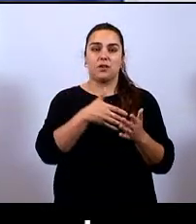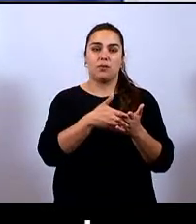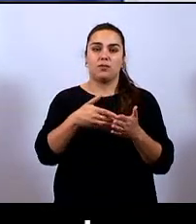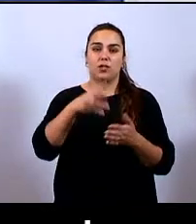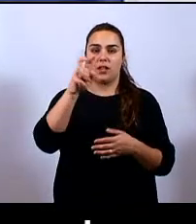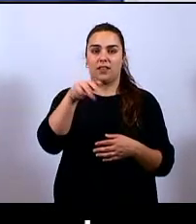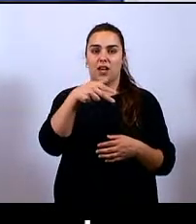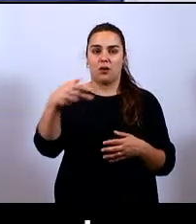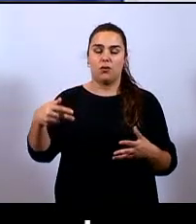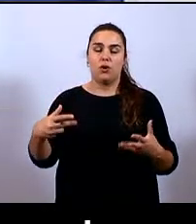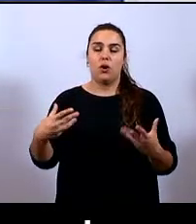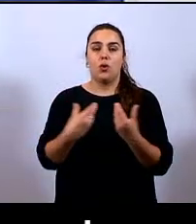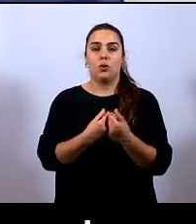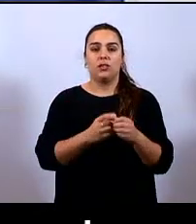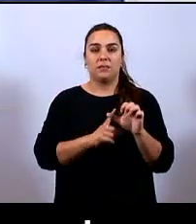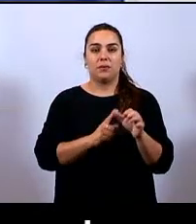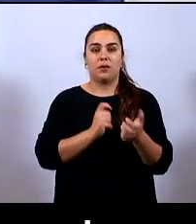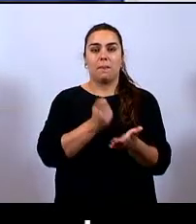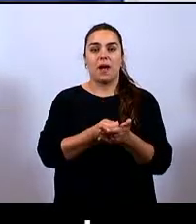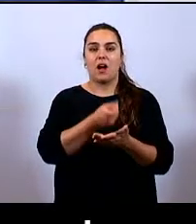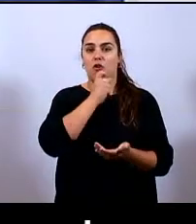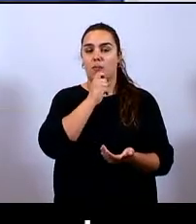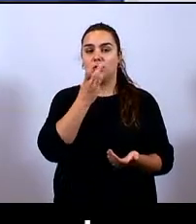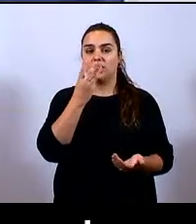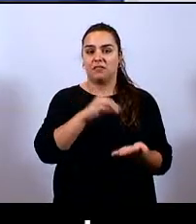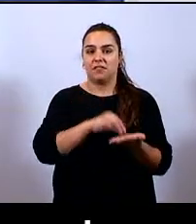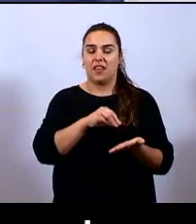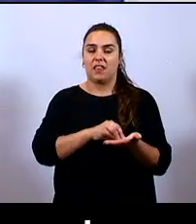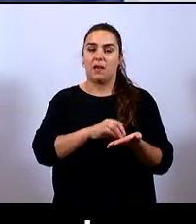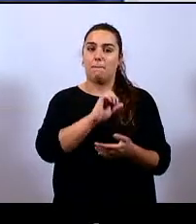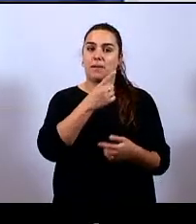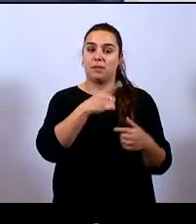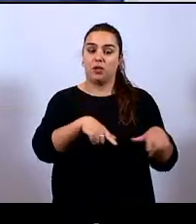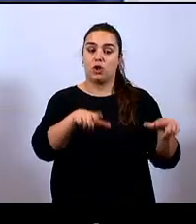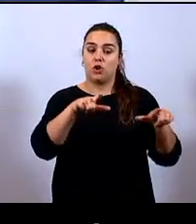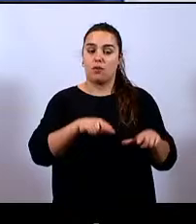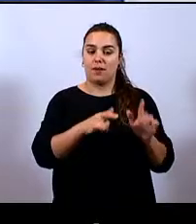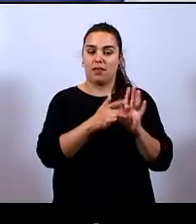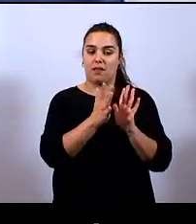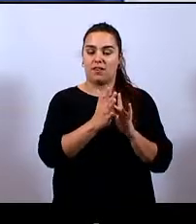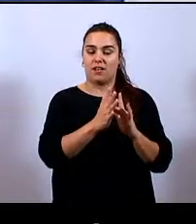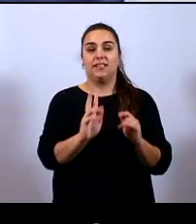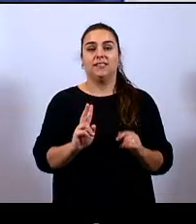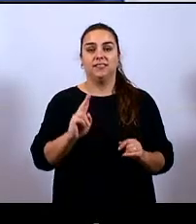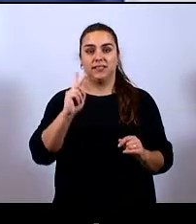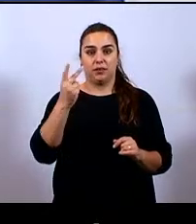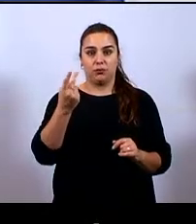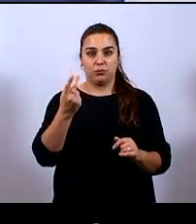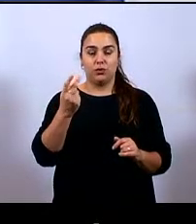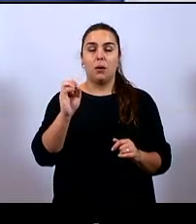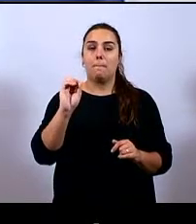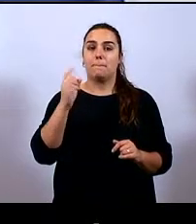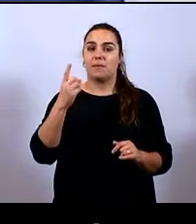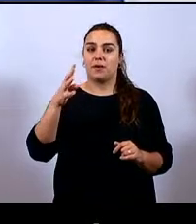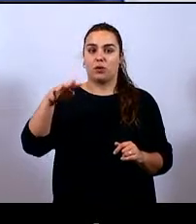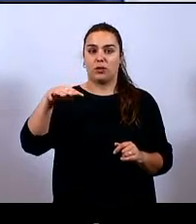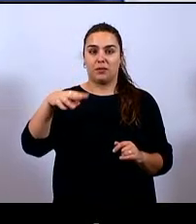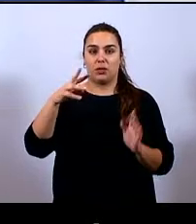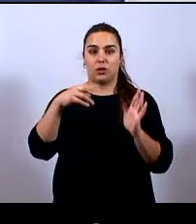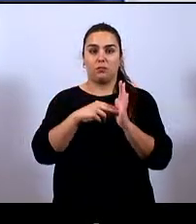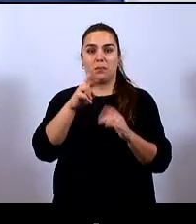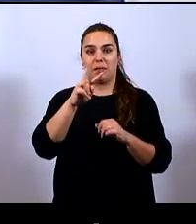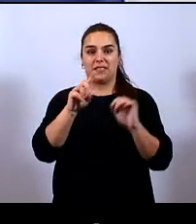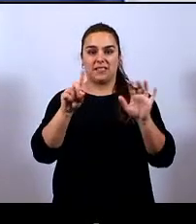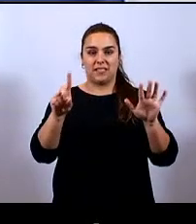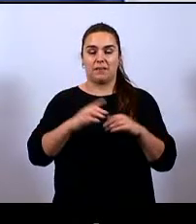que la Junta abonará en 3 pagos. El primero en esta nómina de abril, el segundo en el primer cuatrimestre de